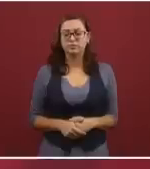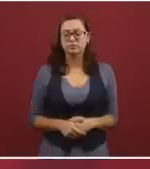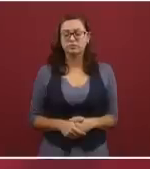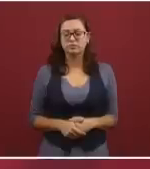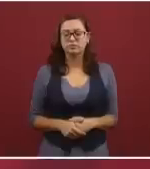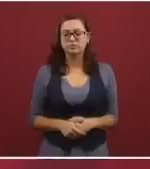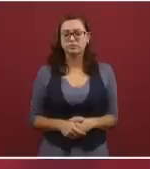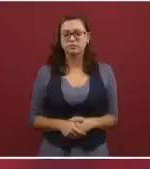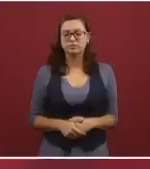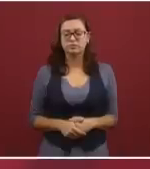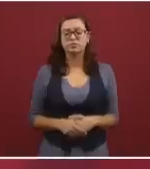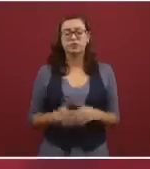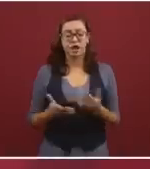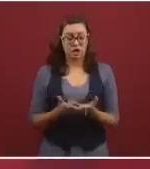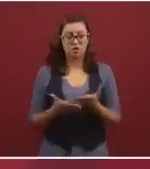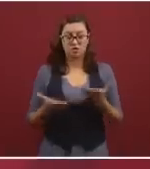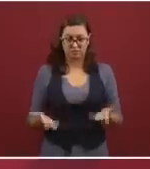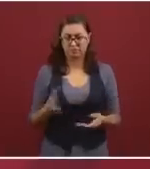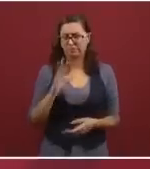de que la